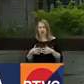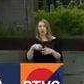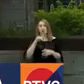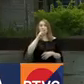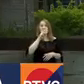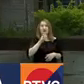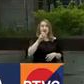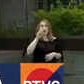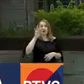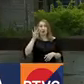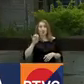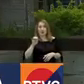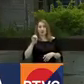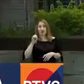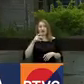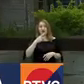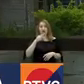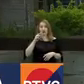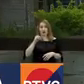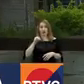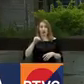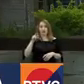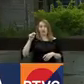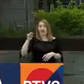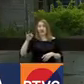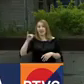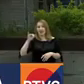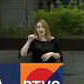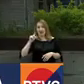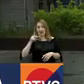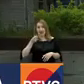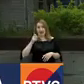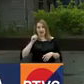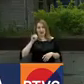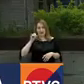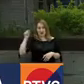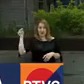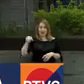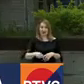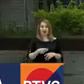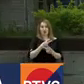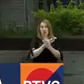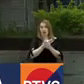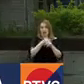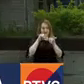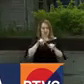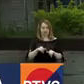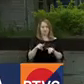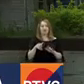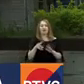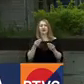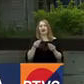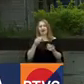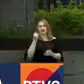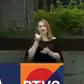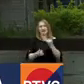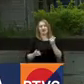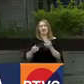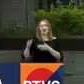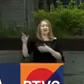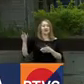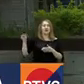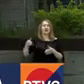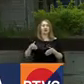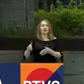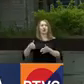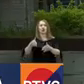/ natagaima en el departamento del tolima llegamos al departamento del huila donde nos vamos a quedar acá para finalizar este hermoso recorrido ya que